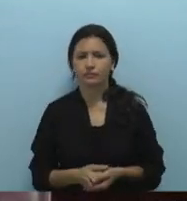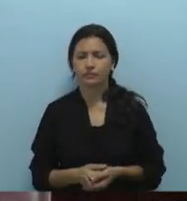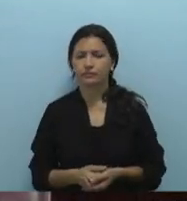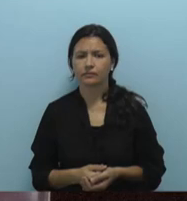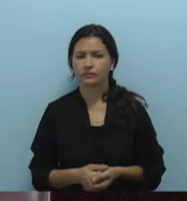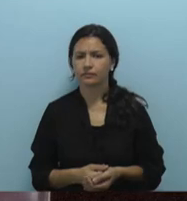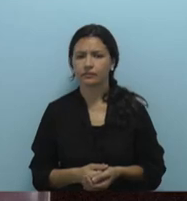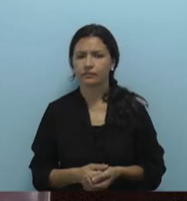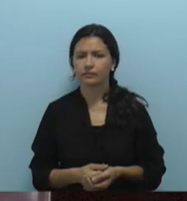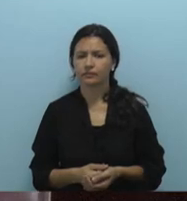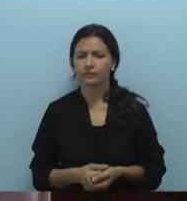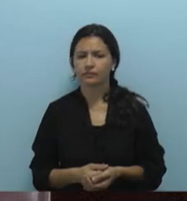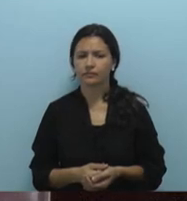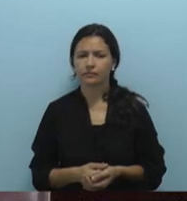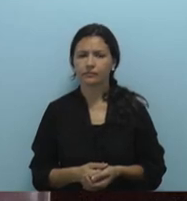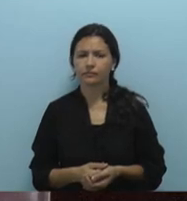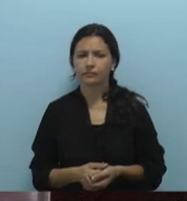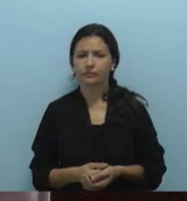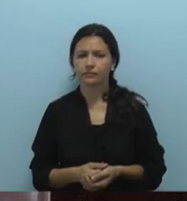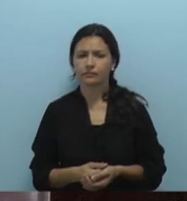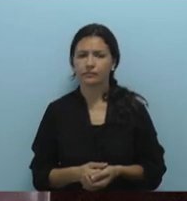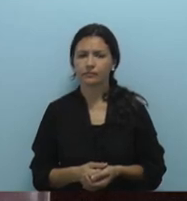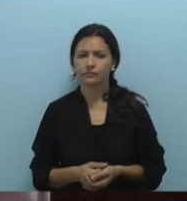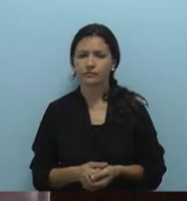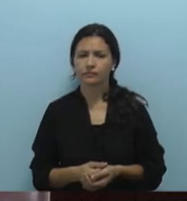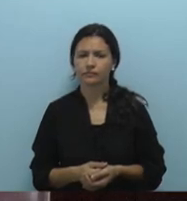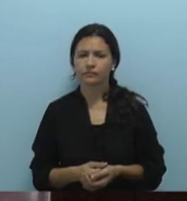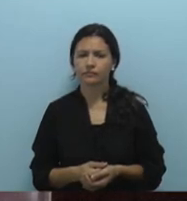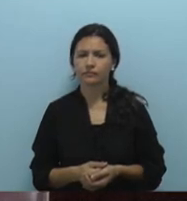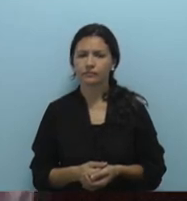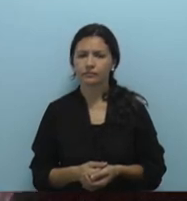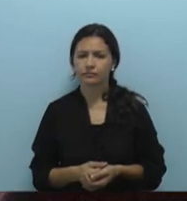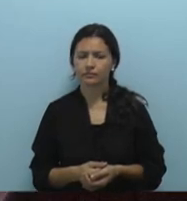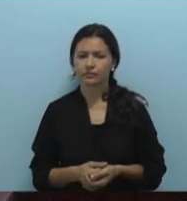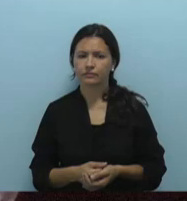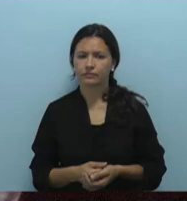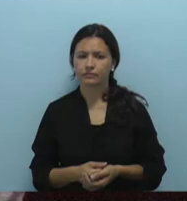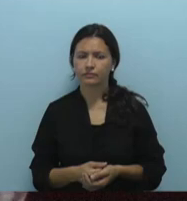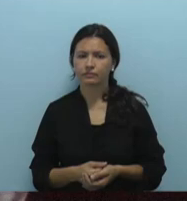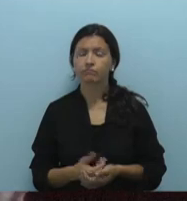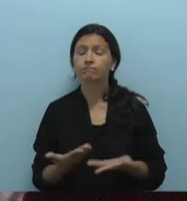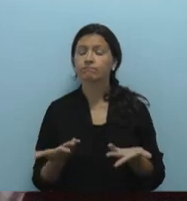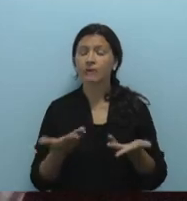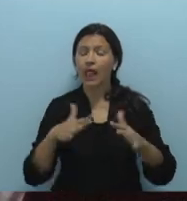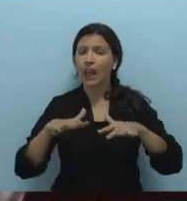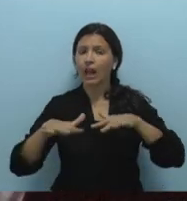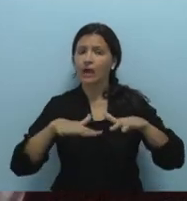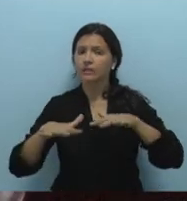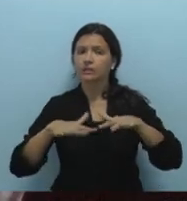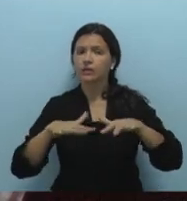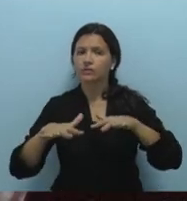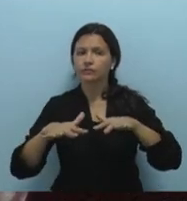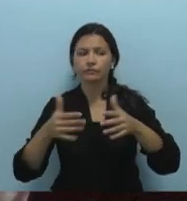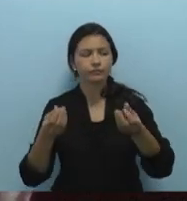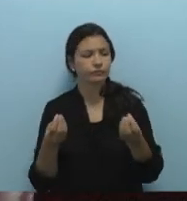Parte de esas humillaciones a las que ha sometido a toda la sociedad. Paradoja de esta situación,